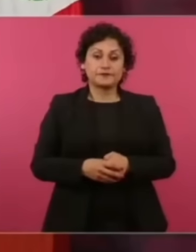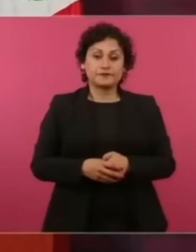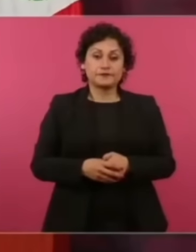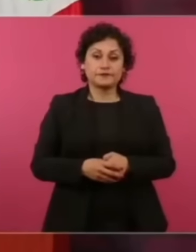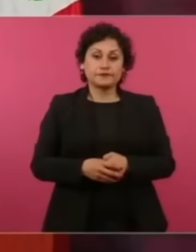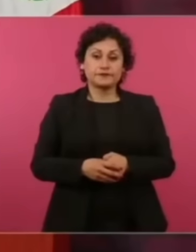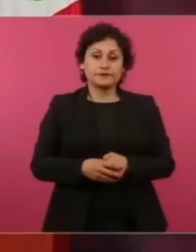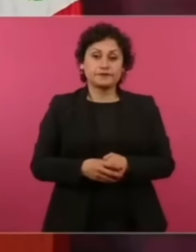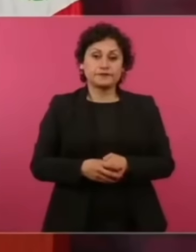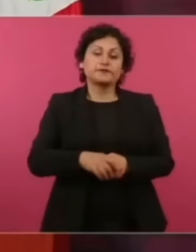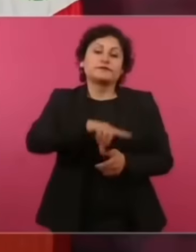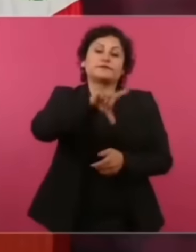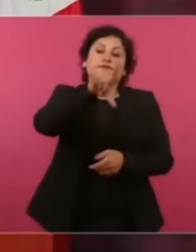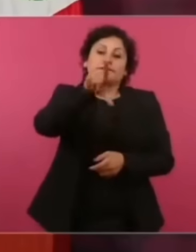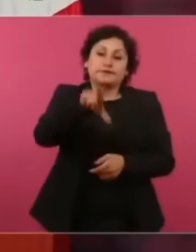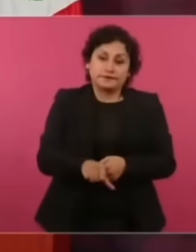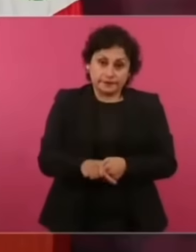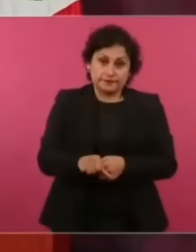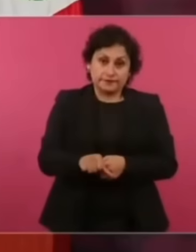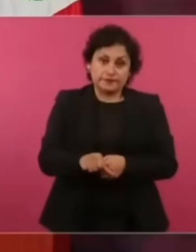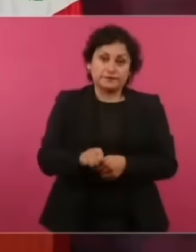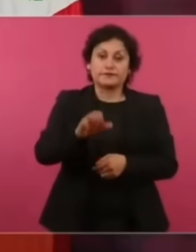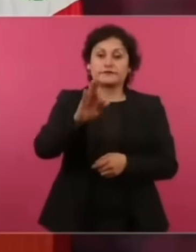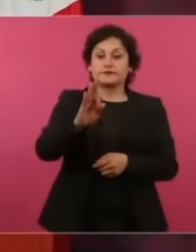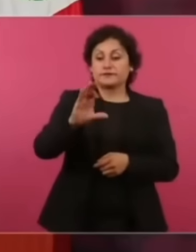Y llega Calderón impuesto